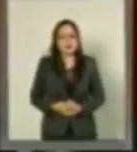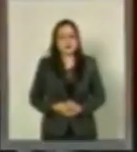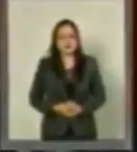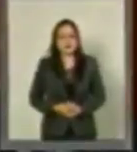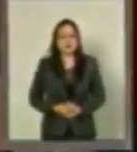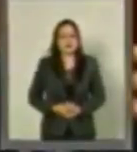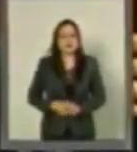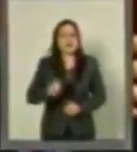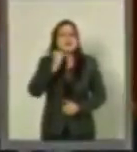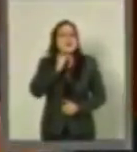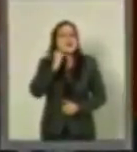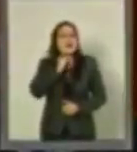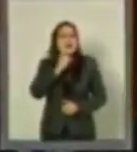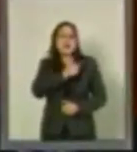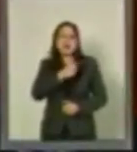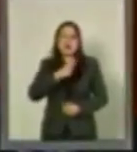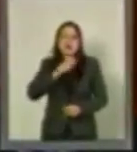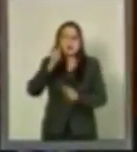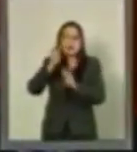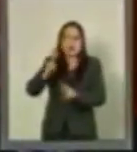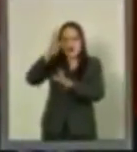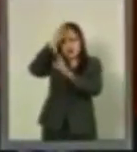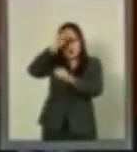El Senado debiera de ver el Pacto Federal.